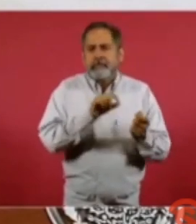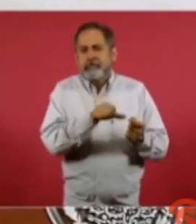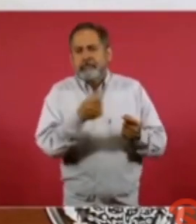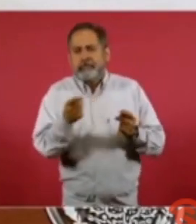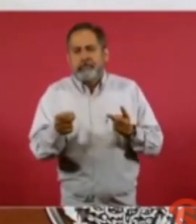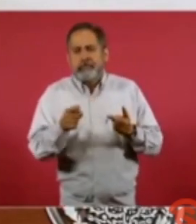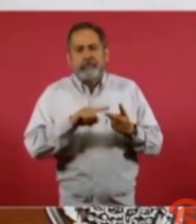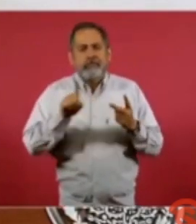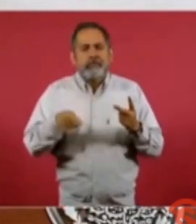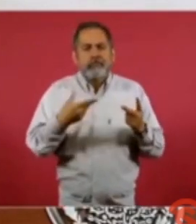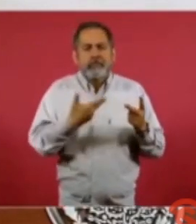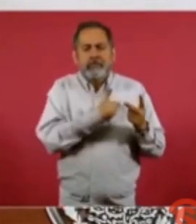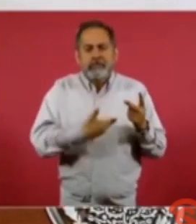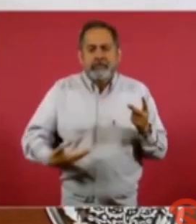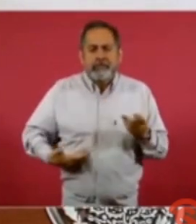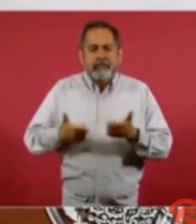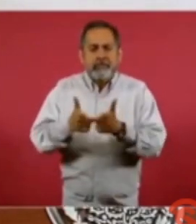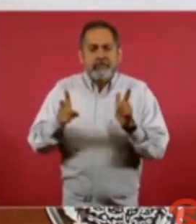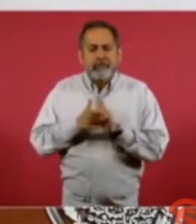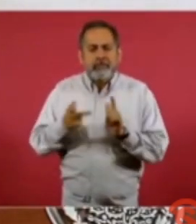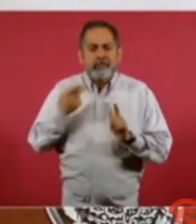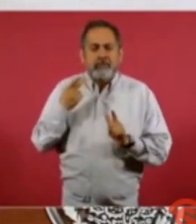con el presidente de un partido.